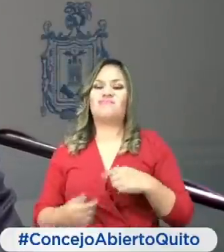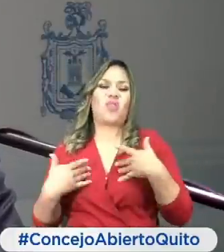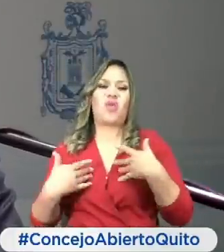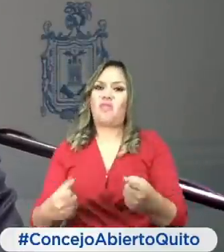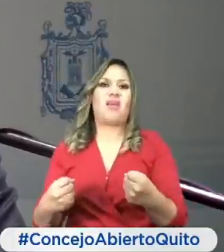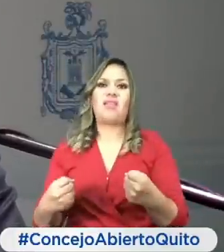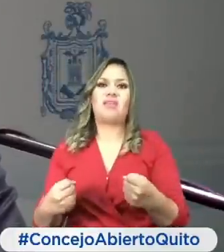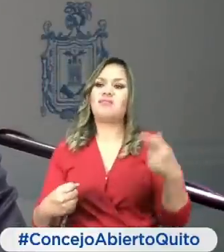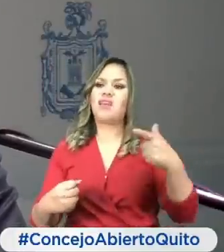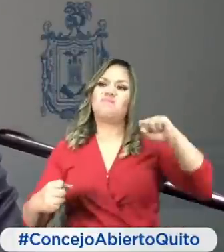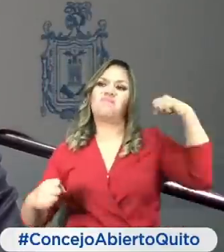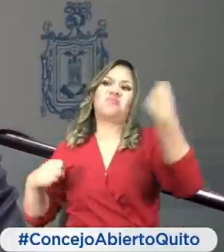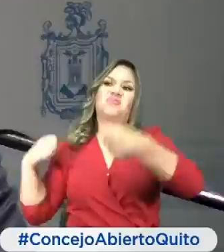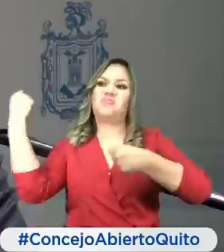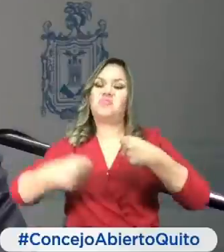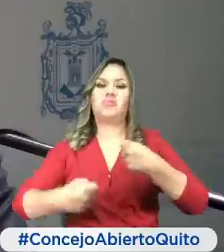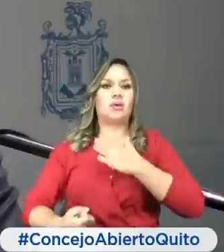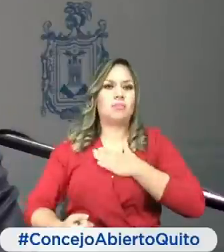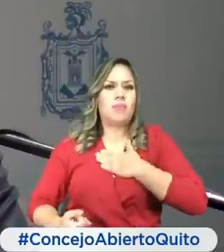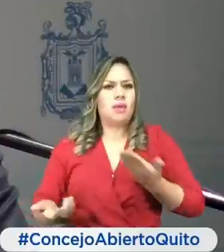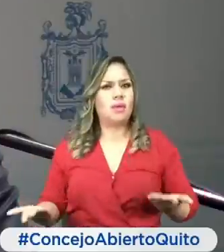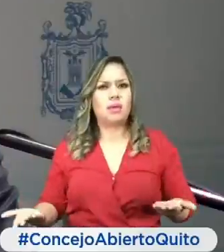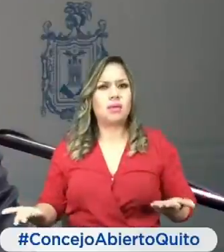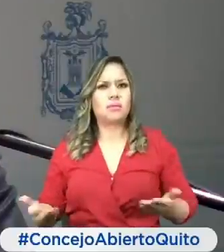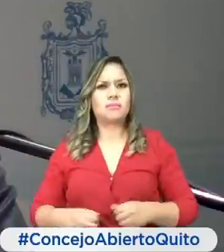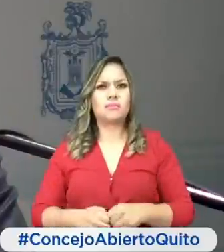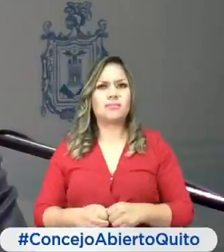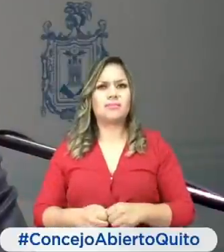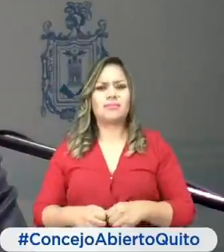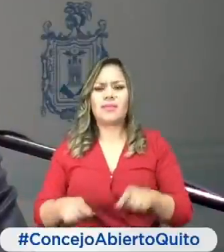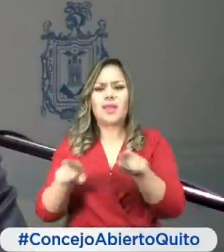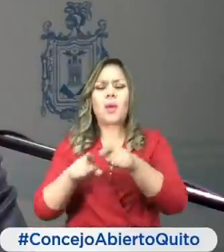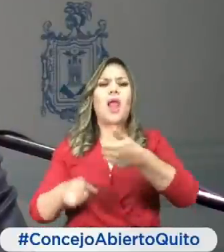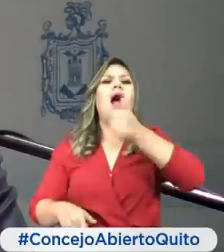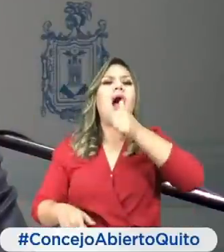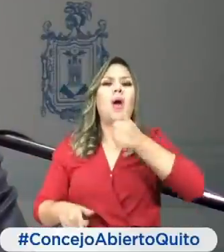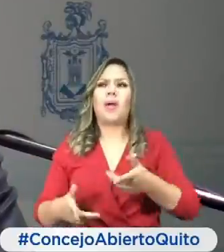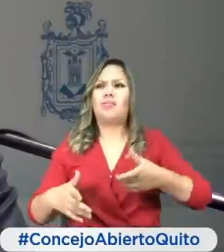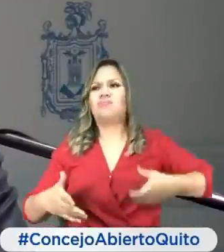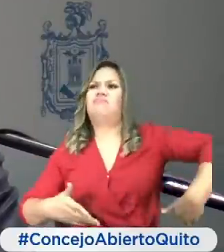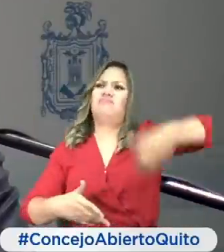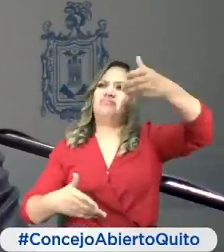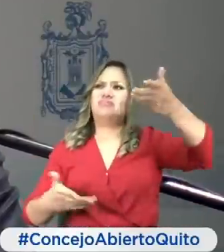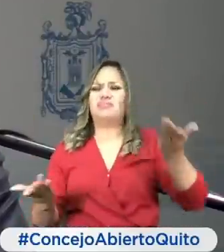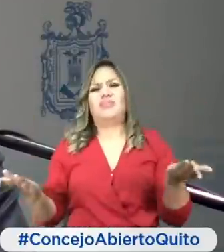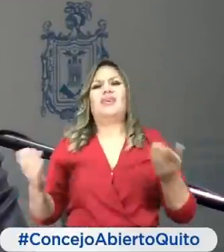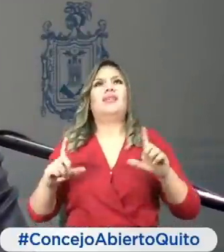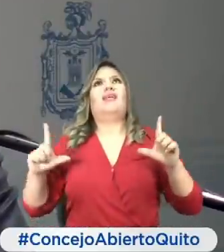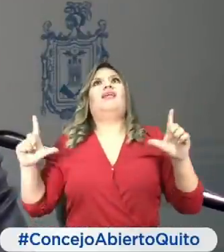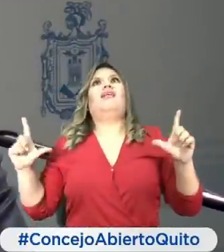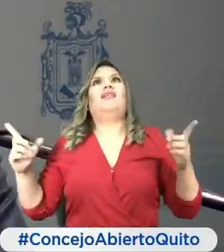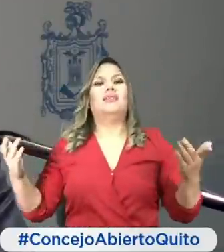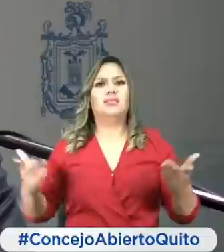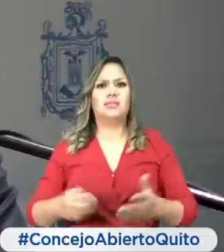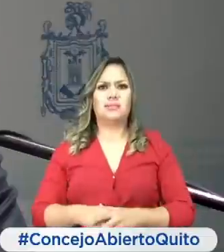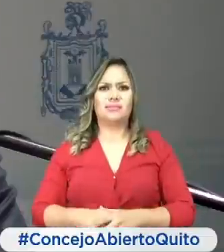queriendo agredirme con agua, ese protagonismo.